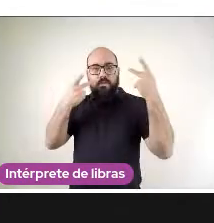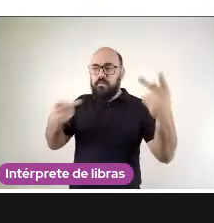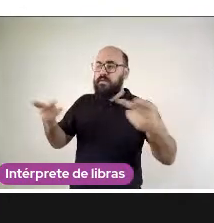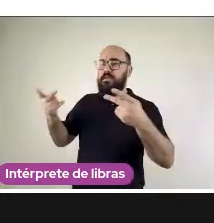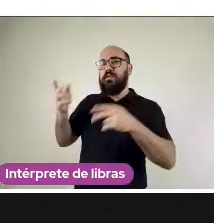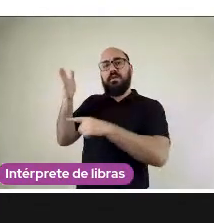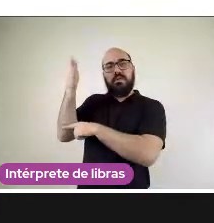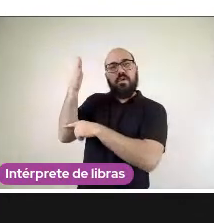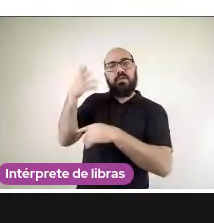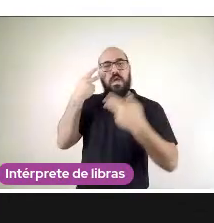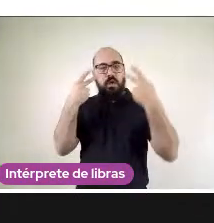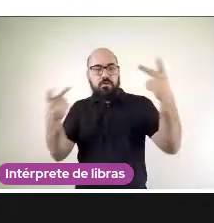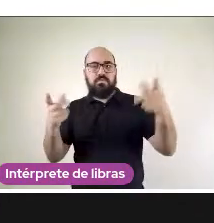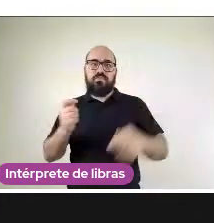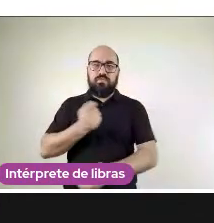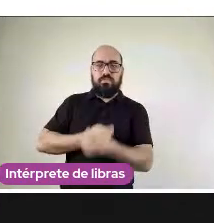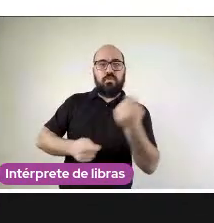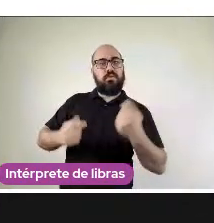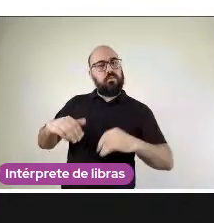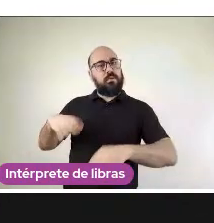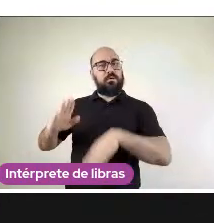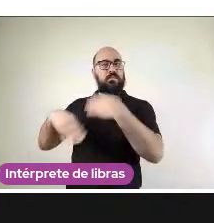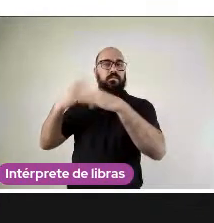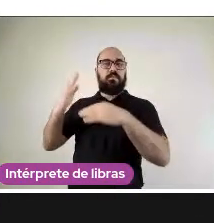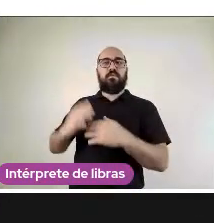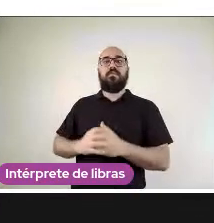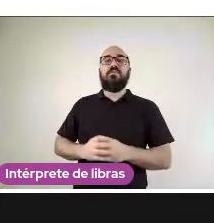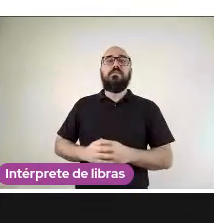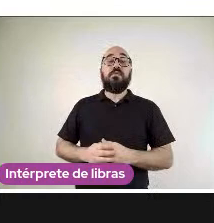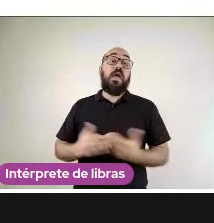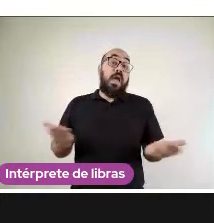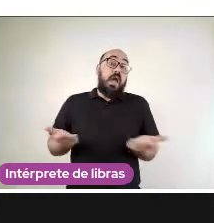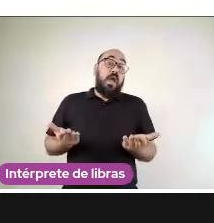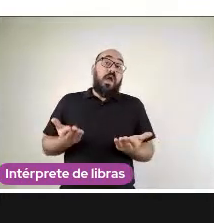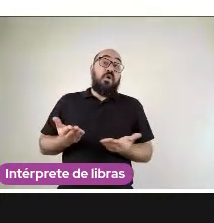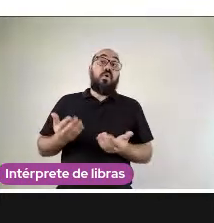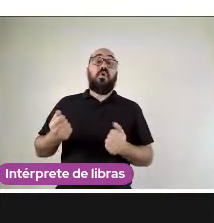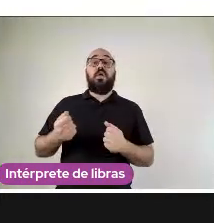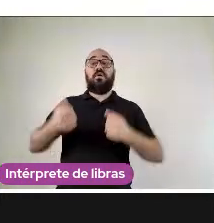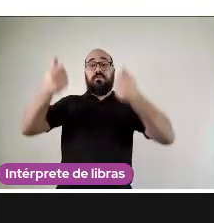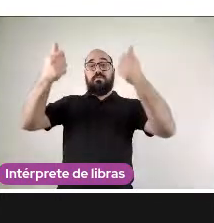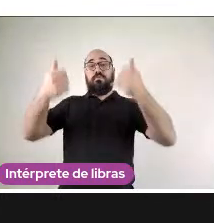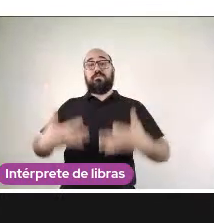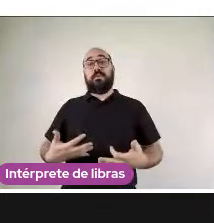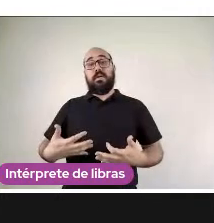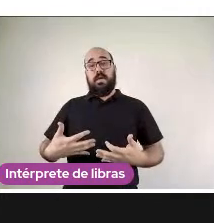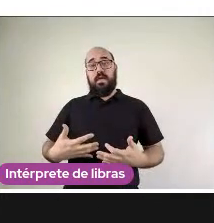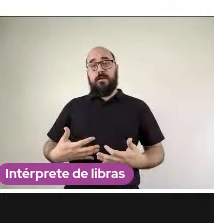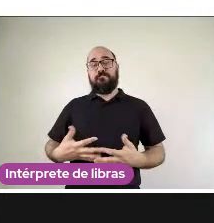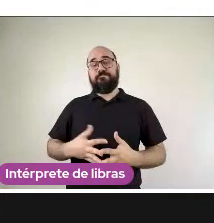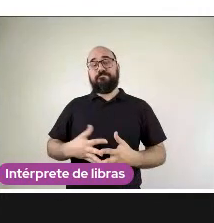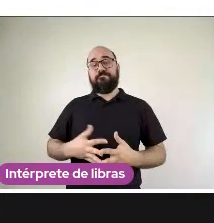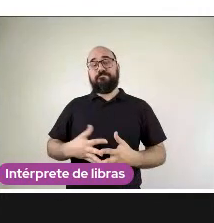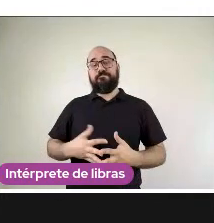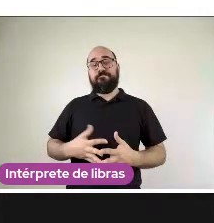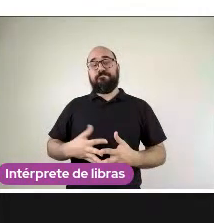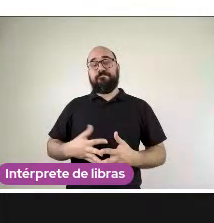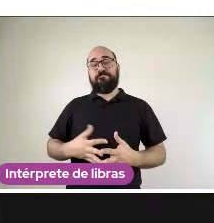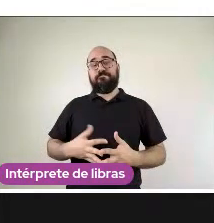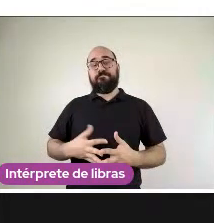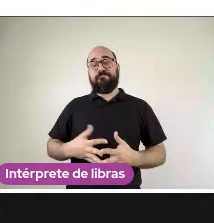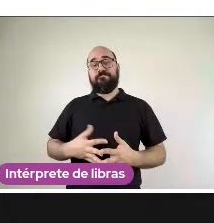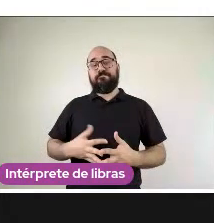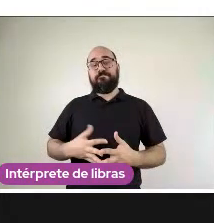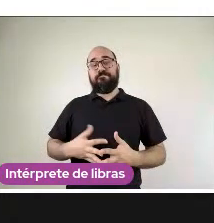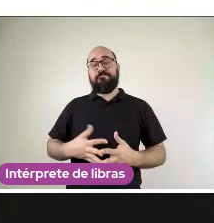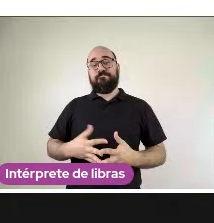Costa Rica trabajo para crear áreas marinas protegidas. Como decía, lo primero y fundamental es proteger lo que tenemos. Actualmente hago